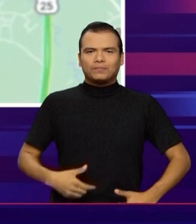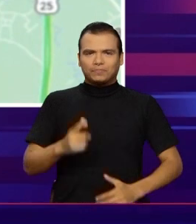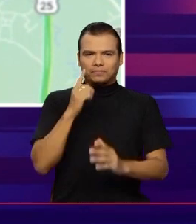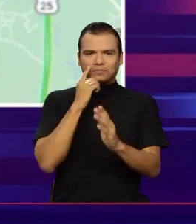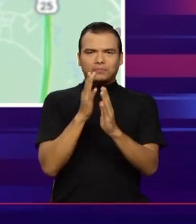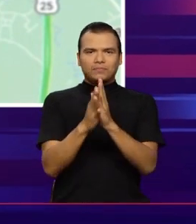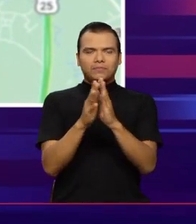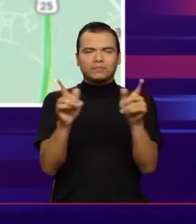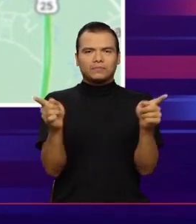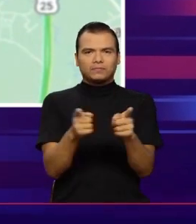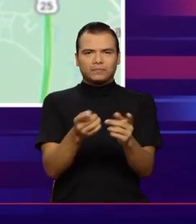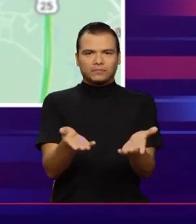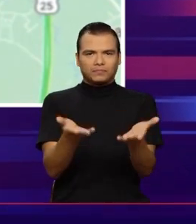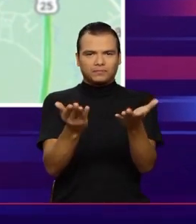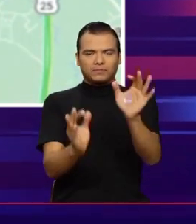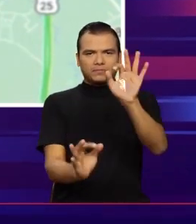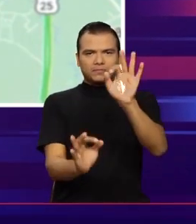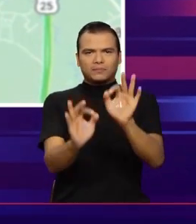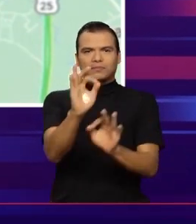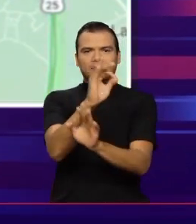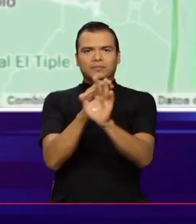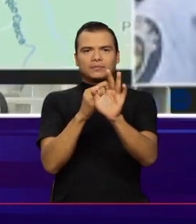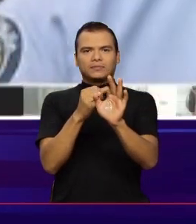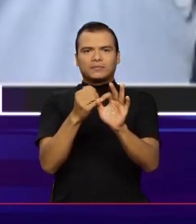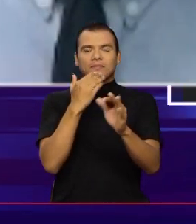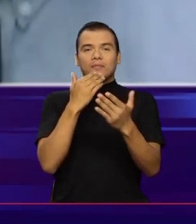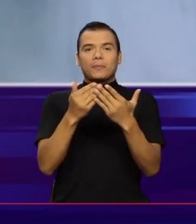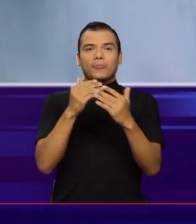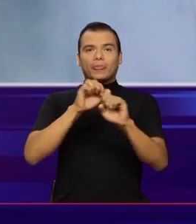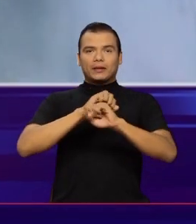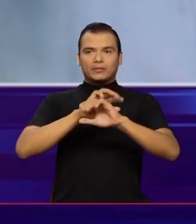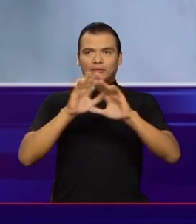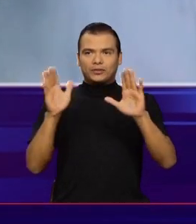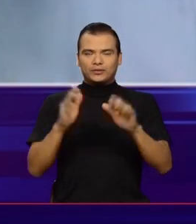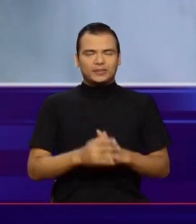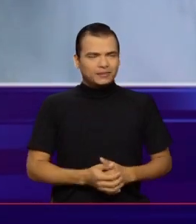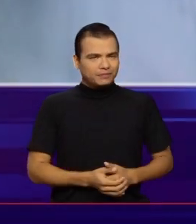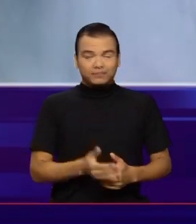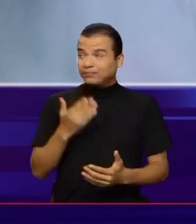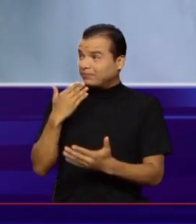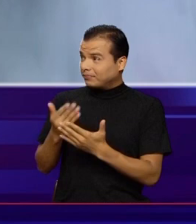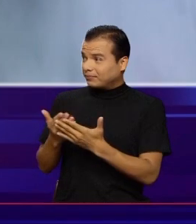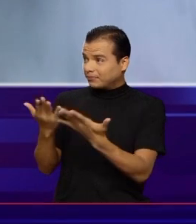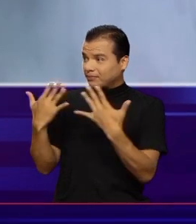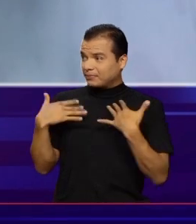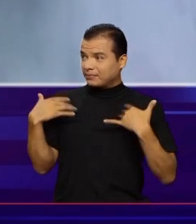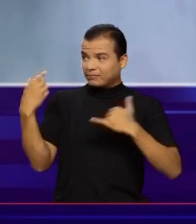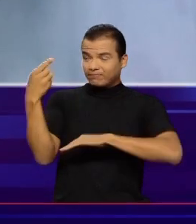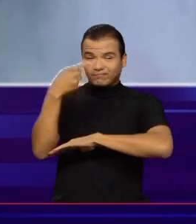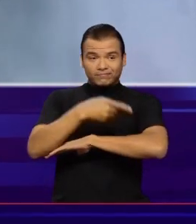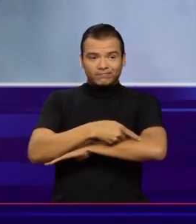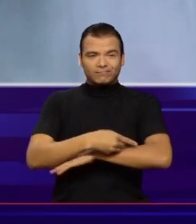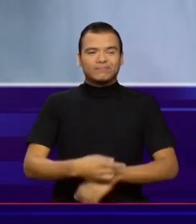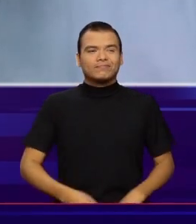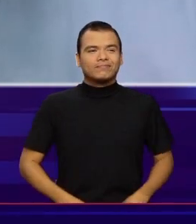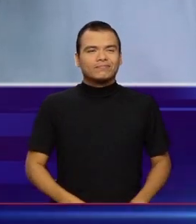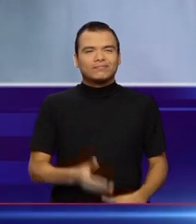de gestión William Buenos días William Gracias feliz día para